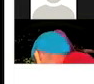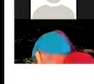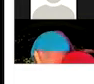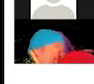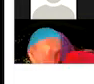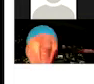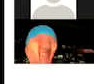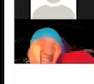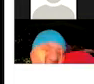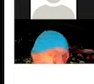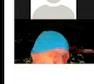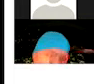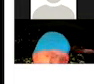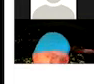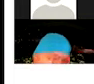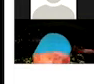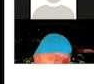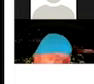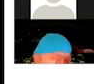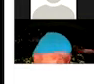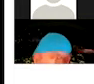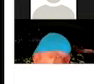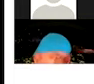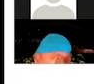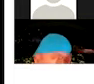cómo pesaba!